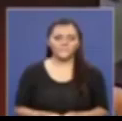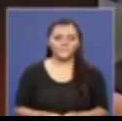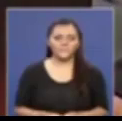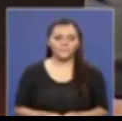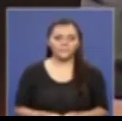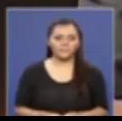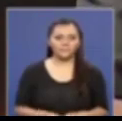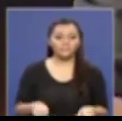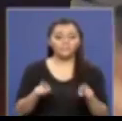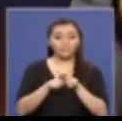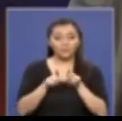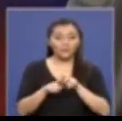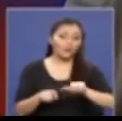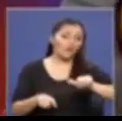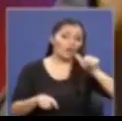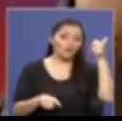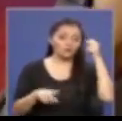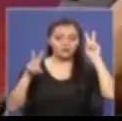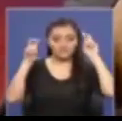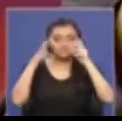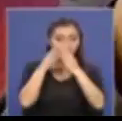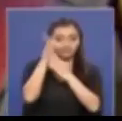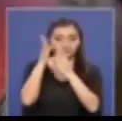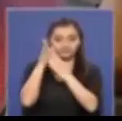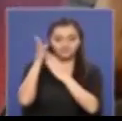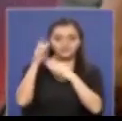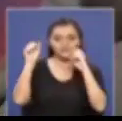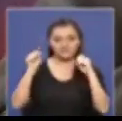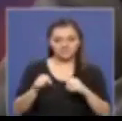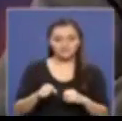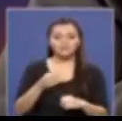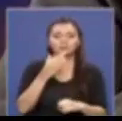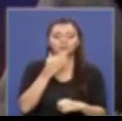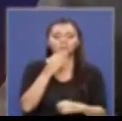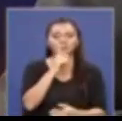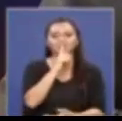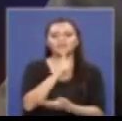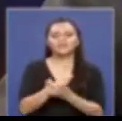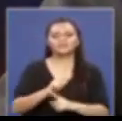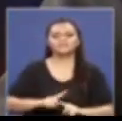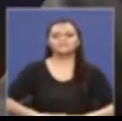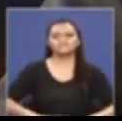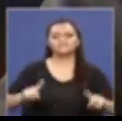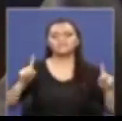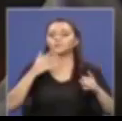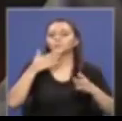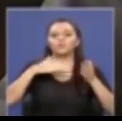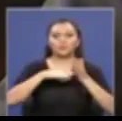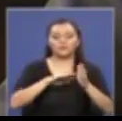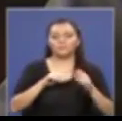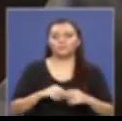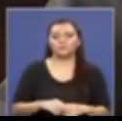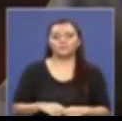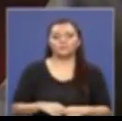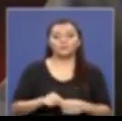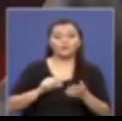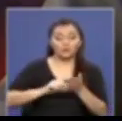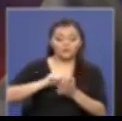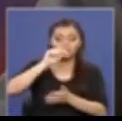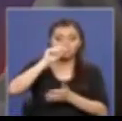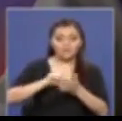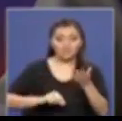esto también tiene otras connotaciones, le insisto, o sea, y obedece a otras realidades, por ejemplo, como en el caso de que esa